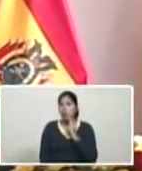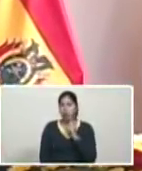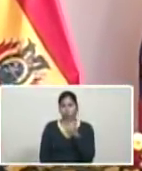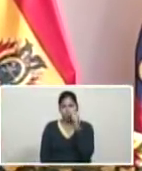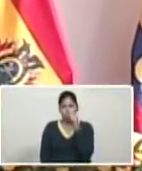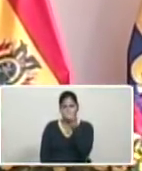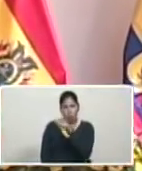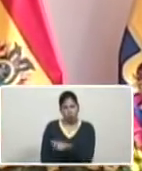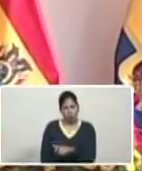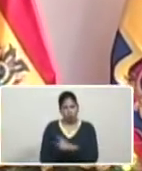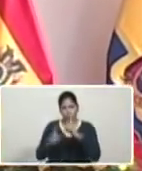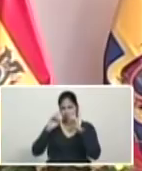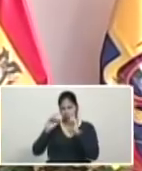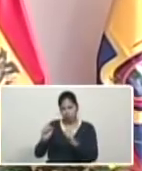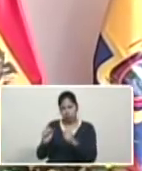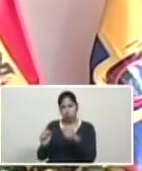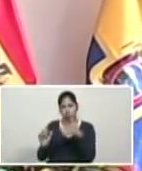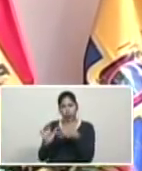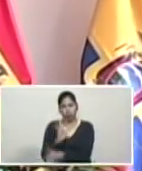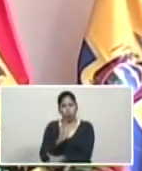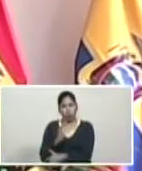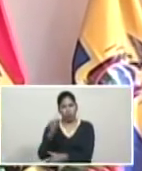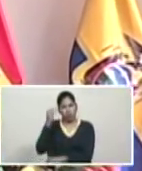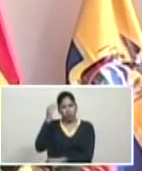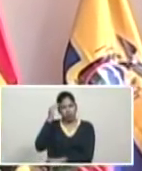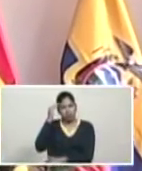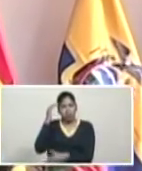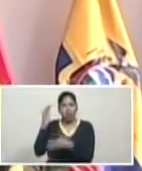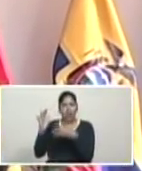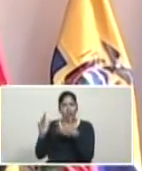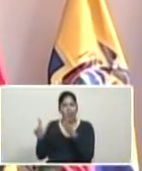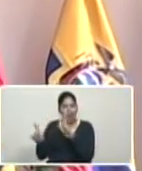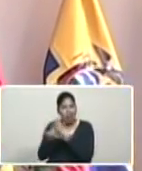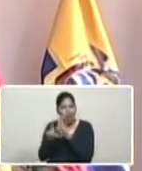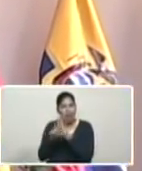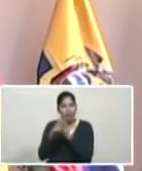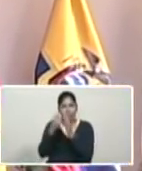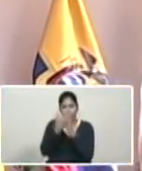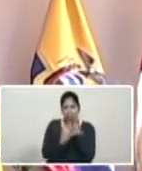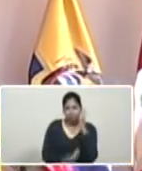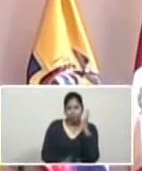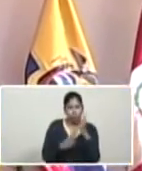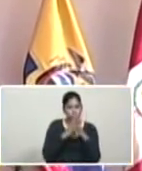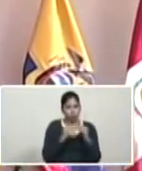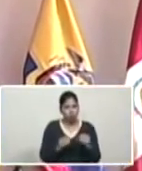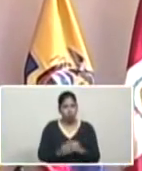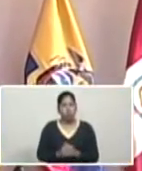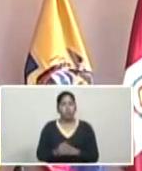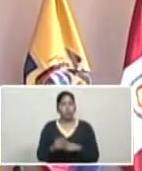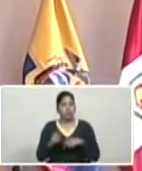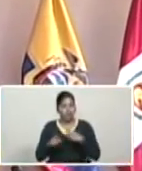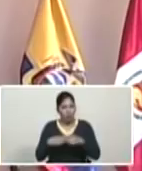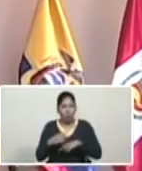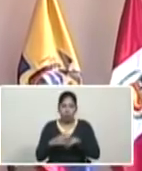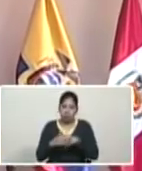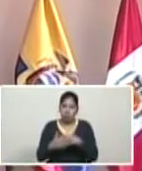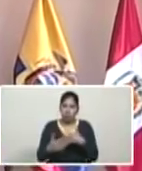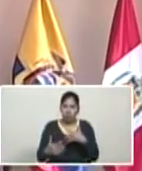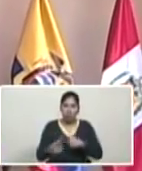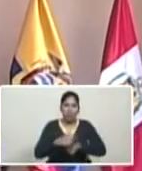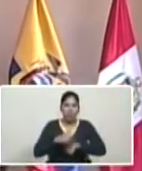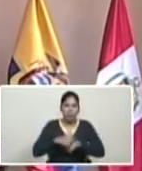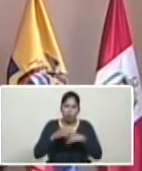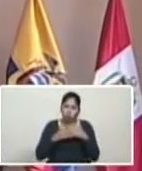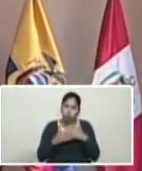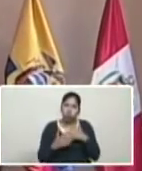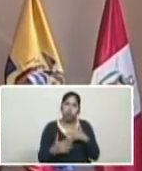de leyes, creyó llegado el momento para establecer, una vez consolidada,